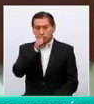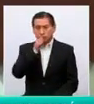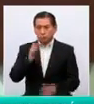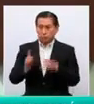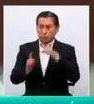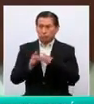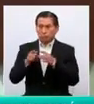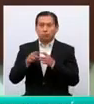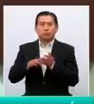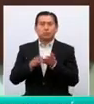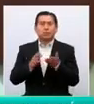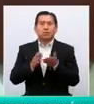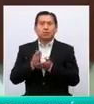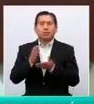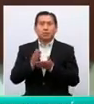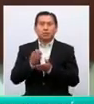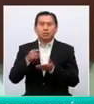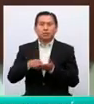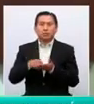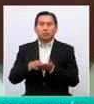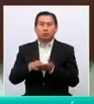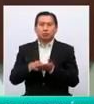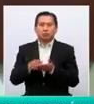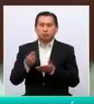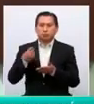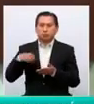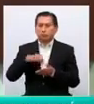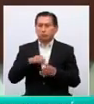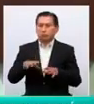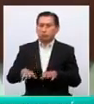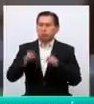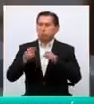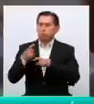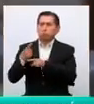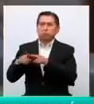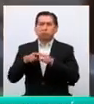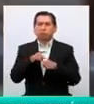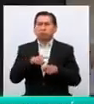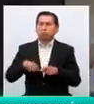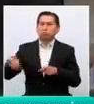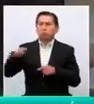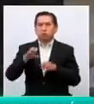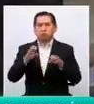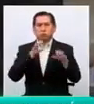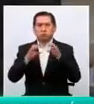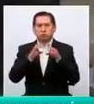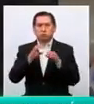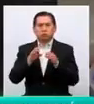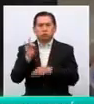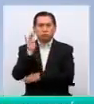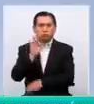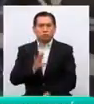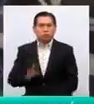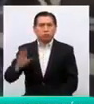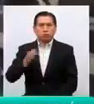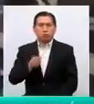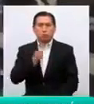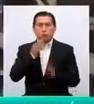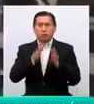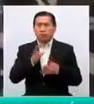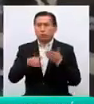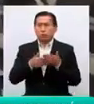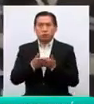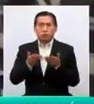fuente es un derecho adquirido por todos los medios de comunicación, por todos los periodistas, y